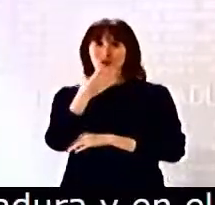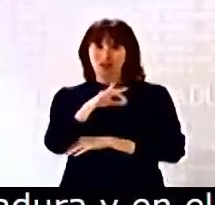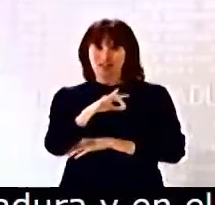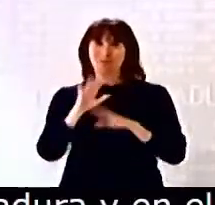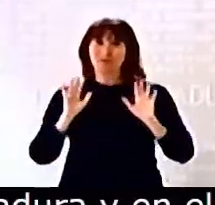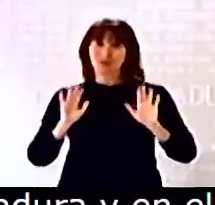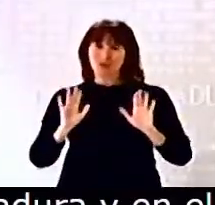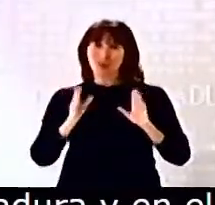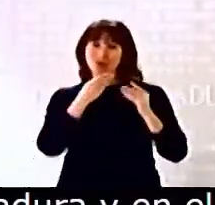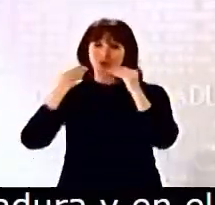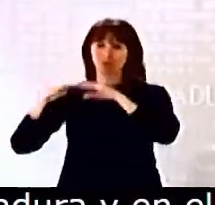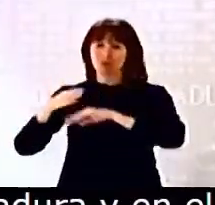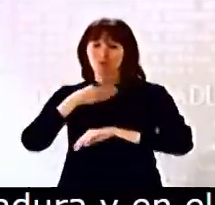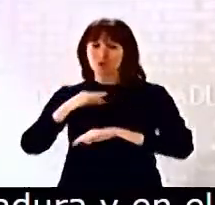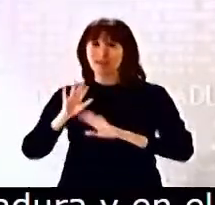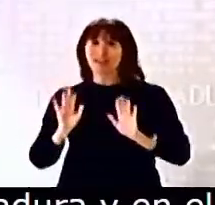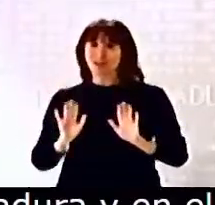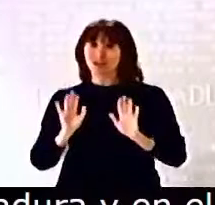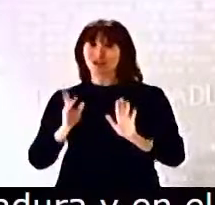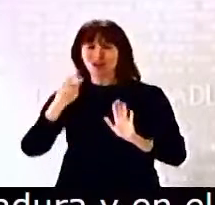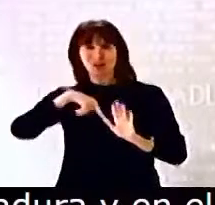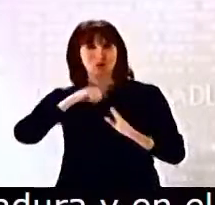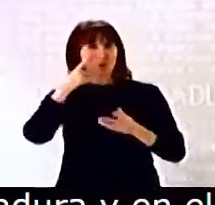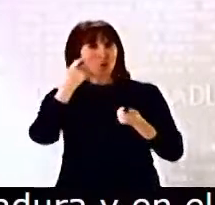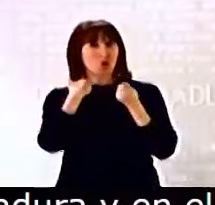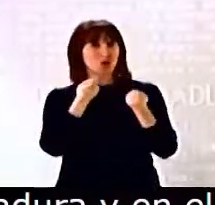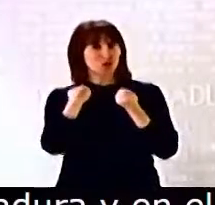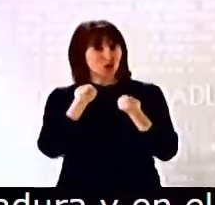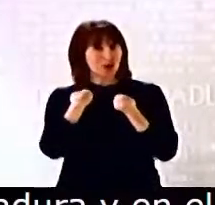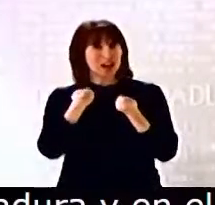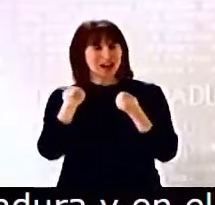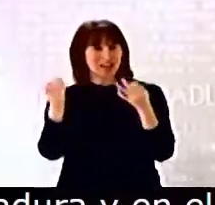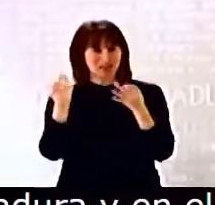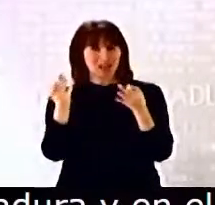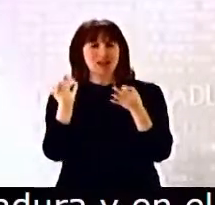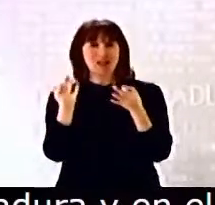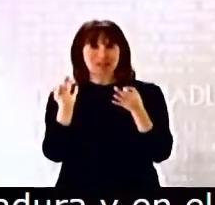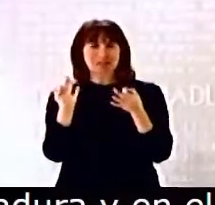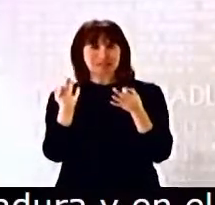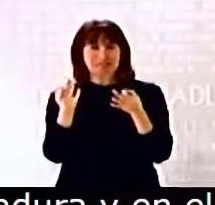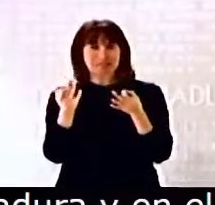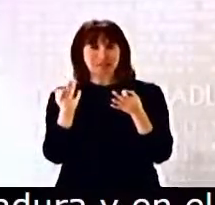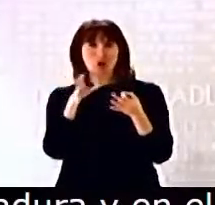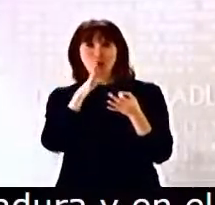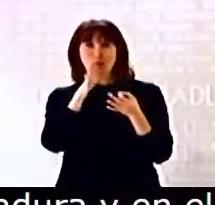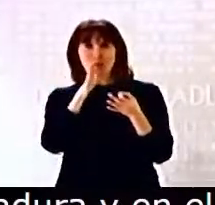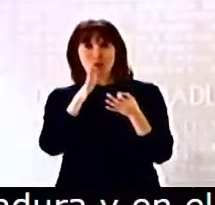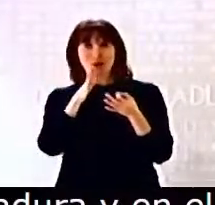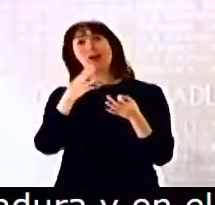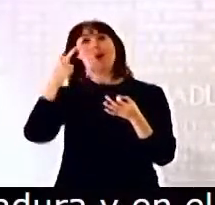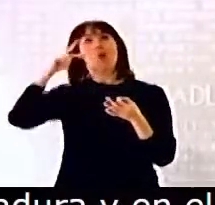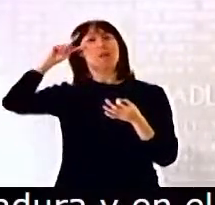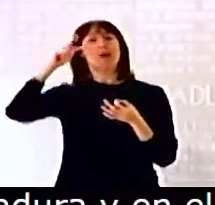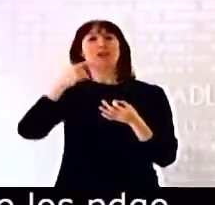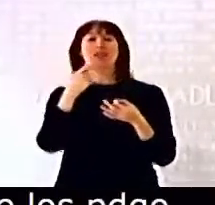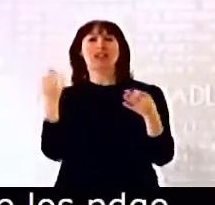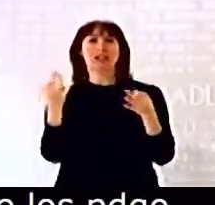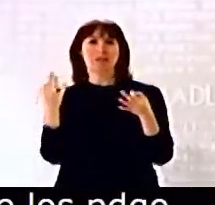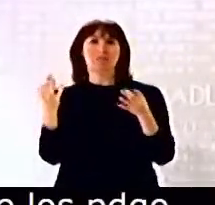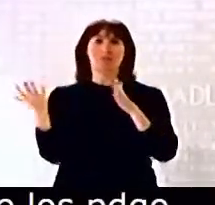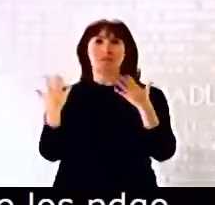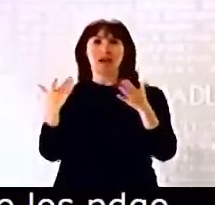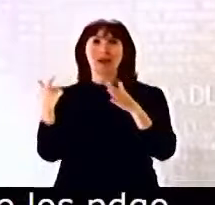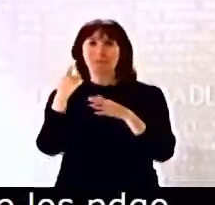Por lo tanto, tenemos que vigilarla muy estrechamente porque los epidemiólogos estiman que alrededor del